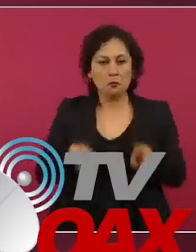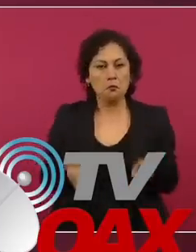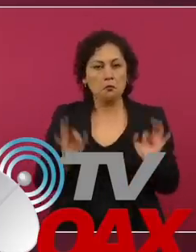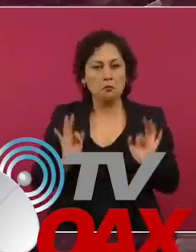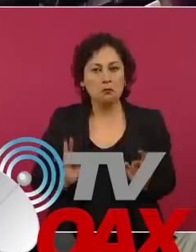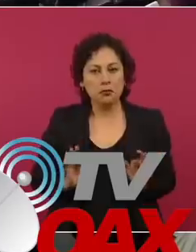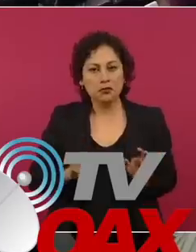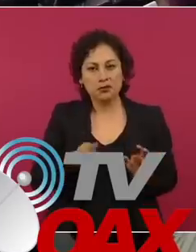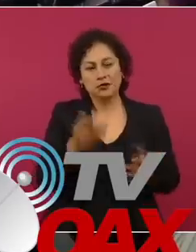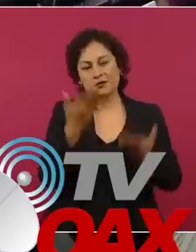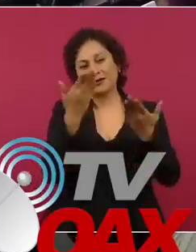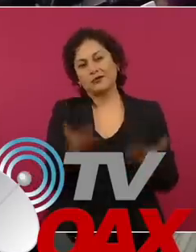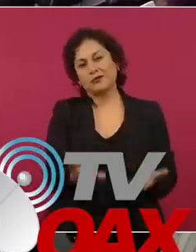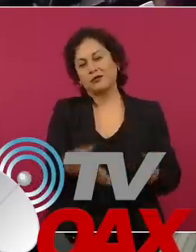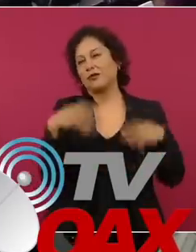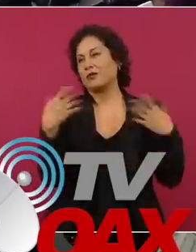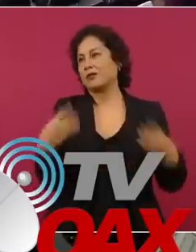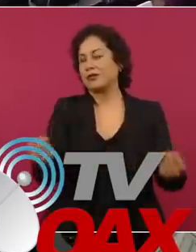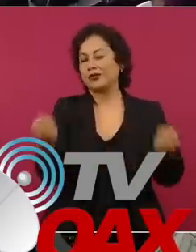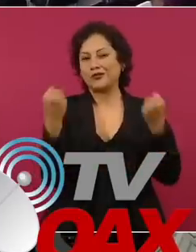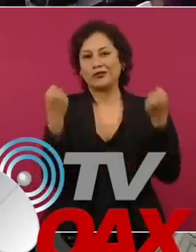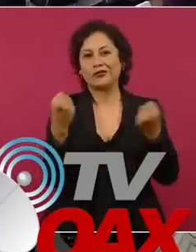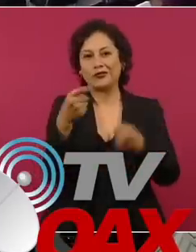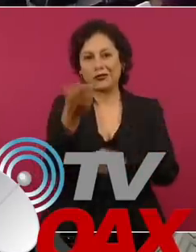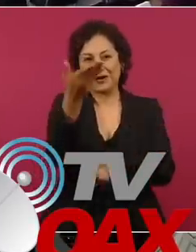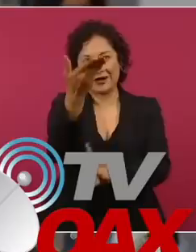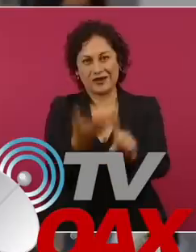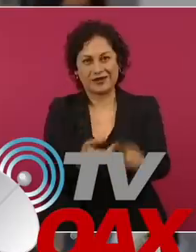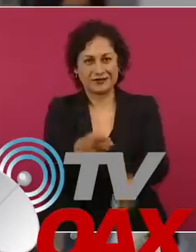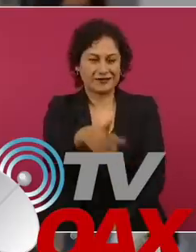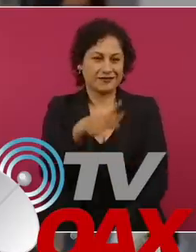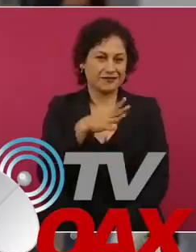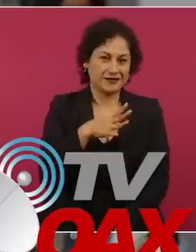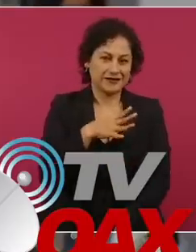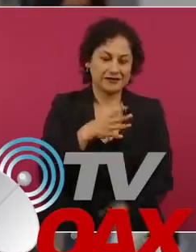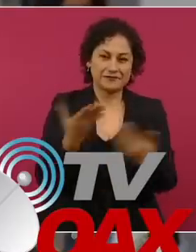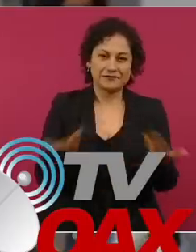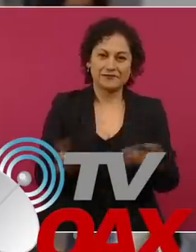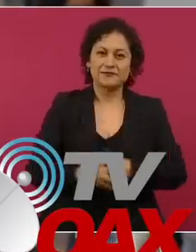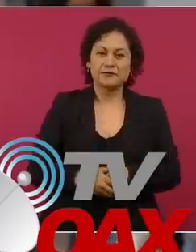quiero decirle algo para cerrar esto.